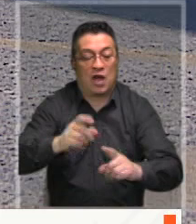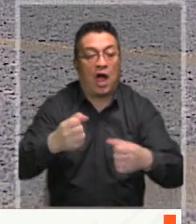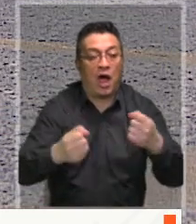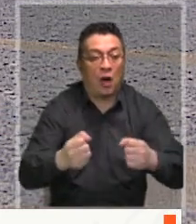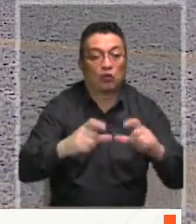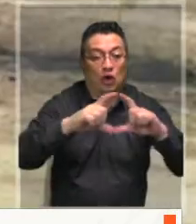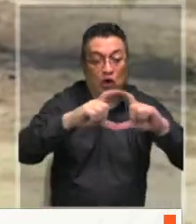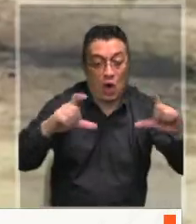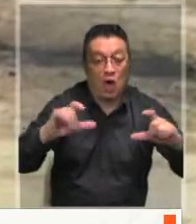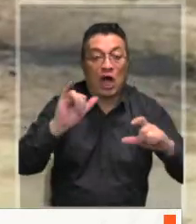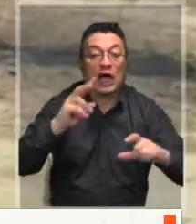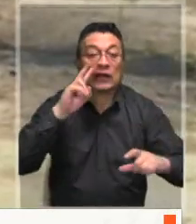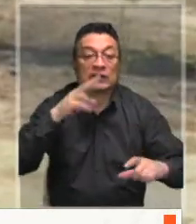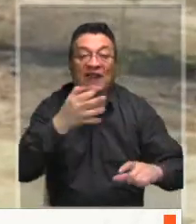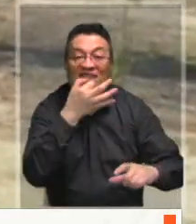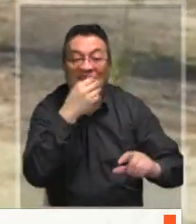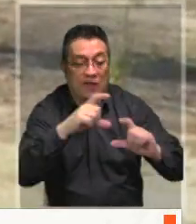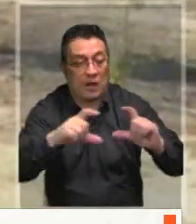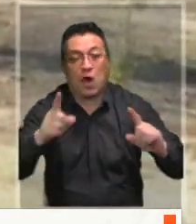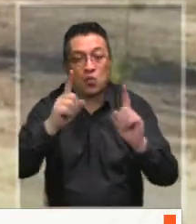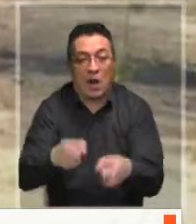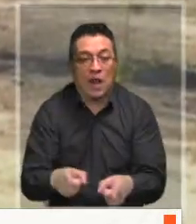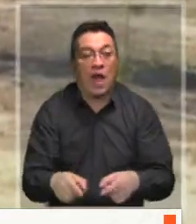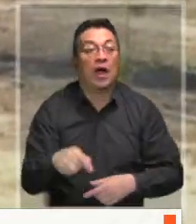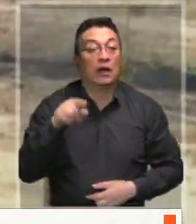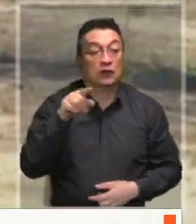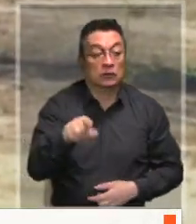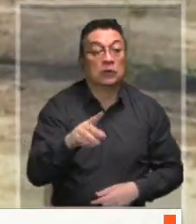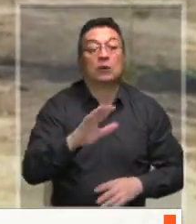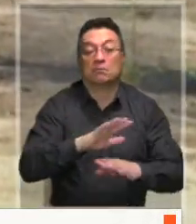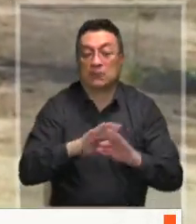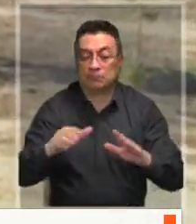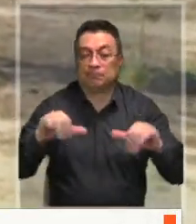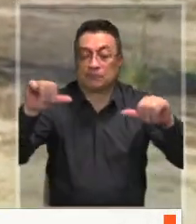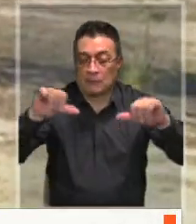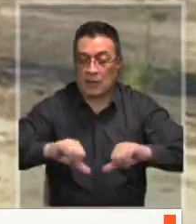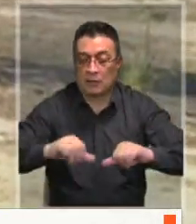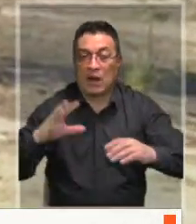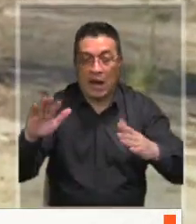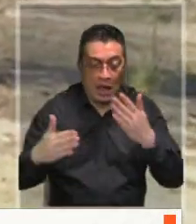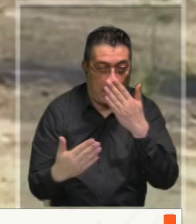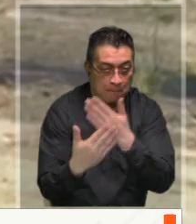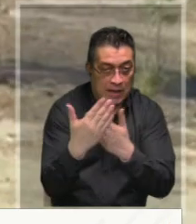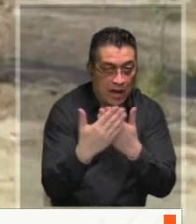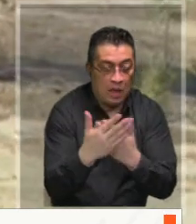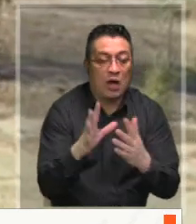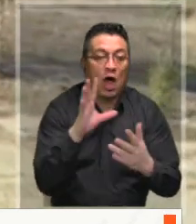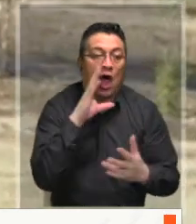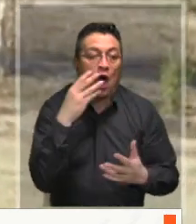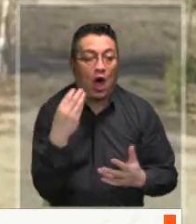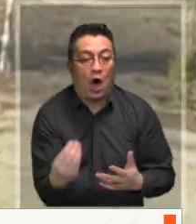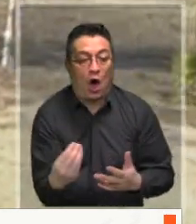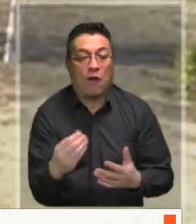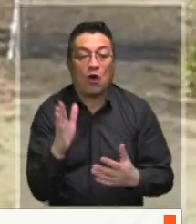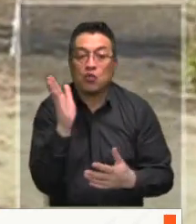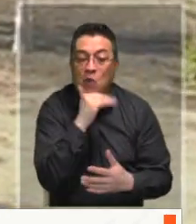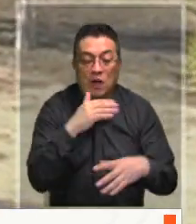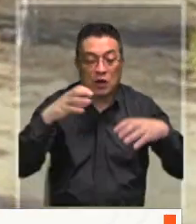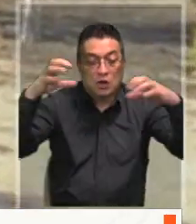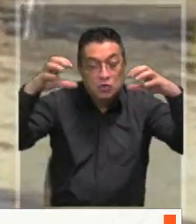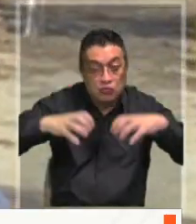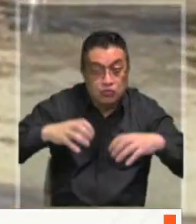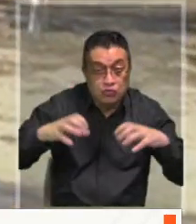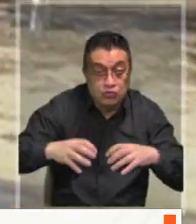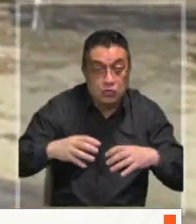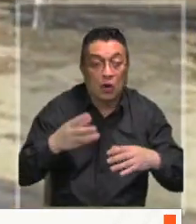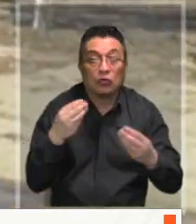o sin sello verde. Una calidad del aire para nada buena, que sumado a las bajas temperaturas matinales, por supuesto a la ausencia de precipitación, la